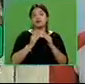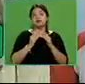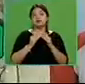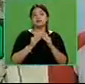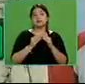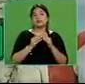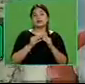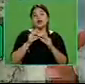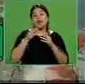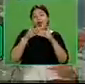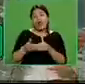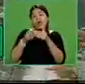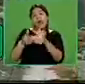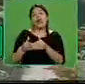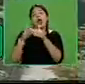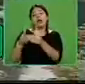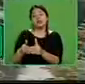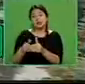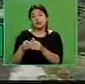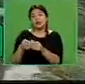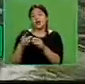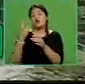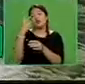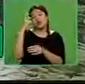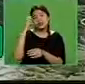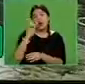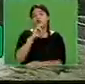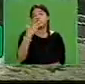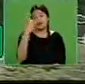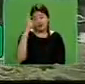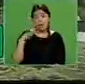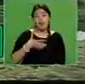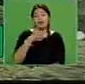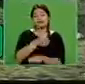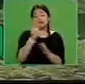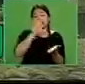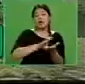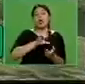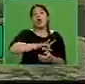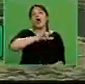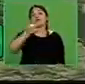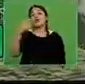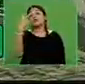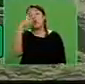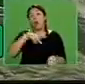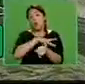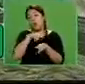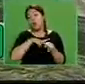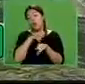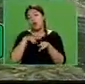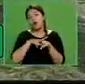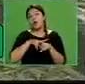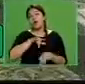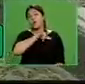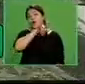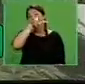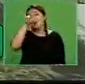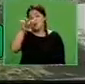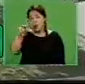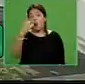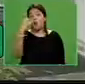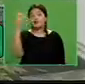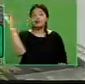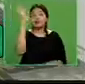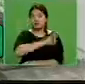hasta 2 días con un motorcito ahí lento, a veces hasta 3 días. Y por avión nos fuimos 2 horas con una voladora rápida, sería un